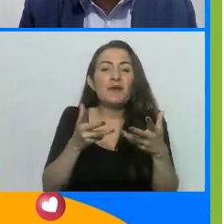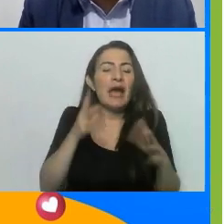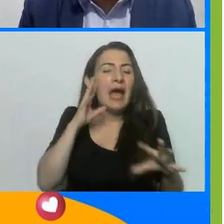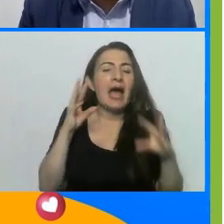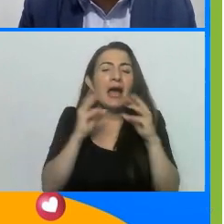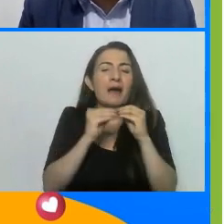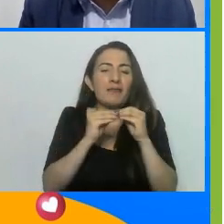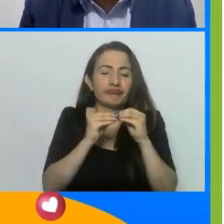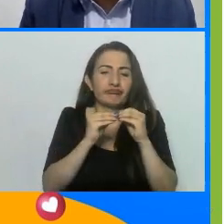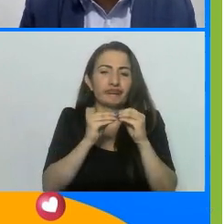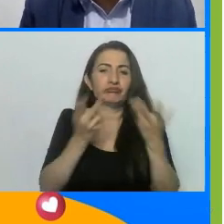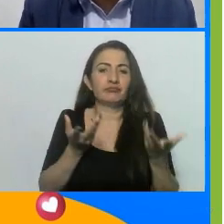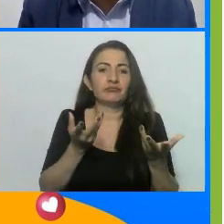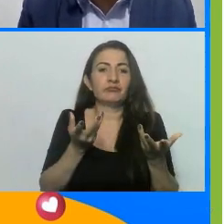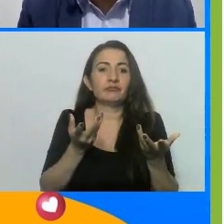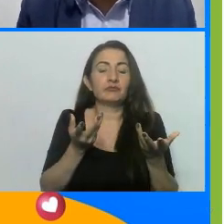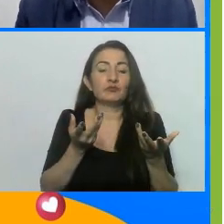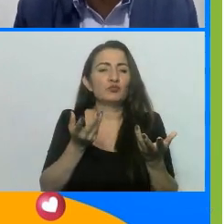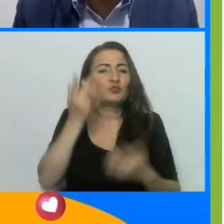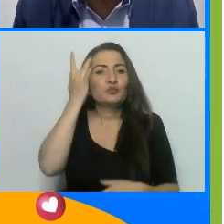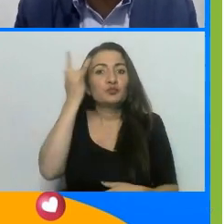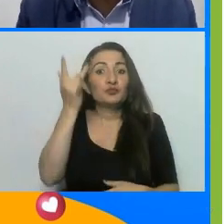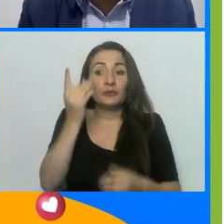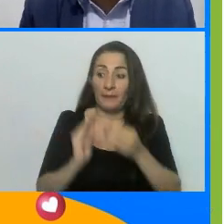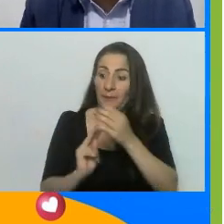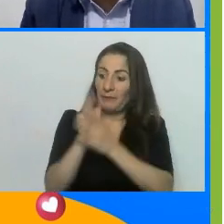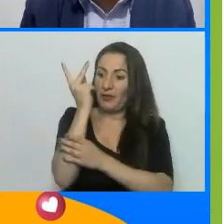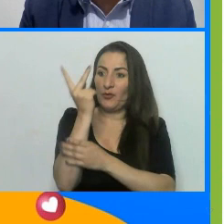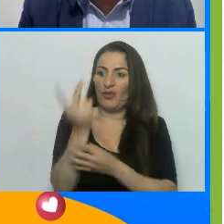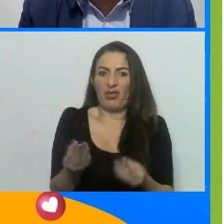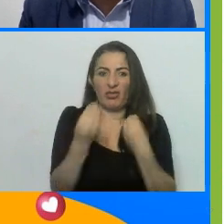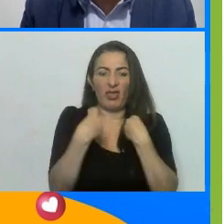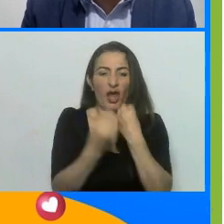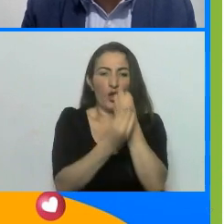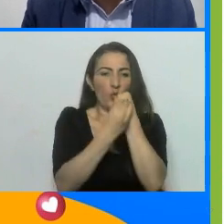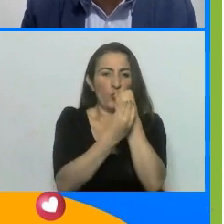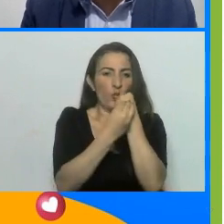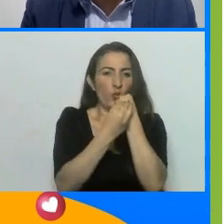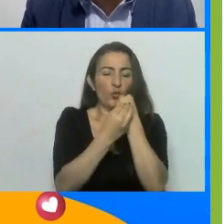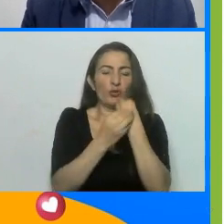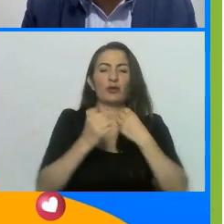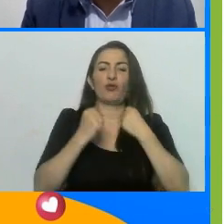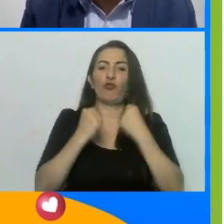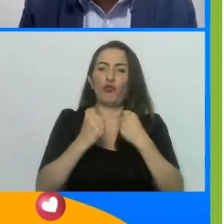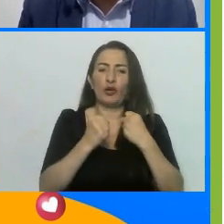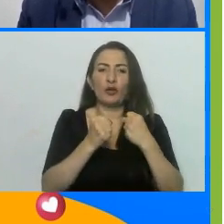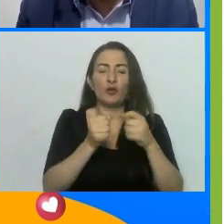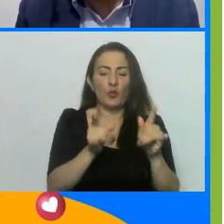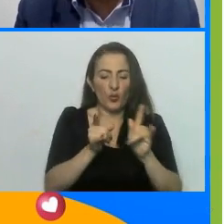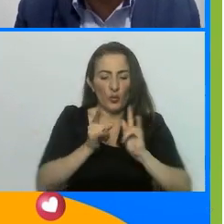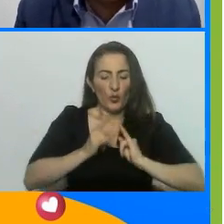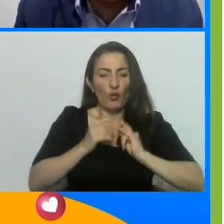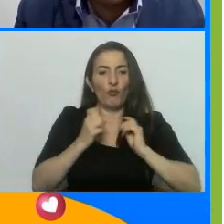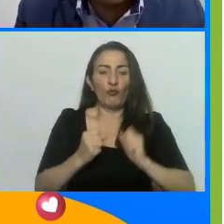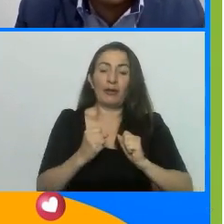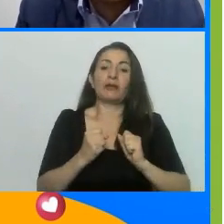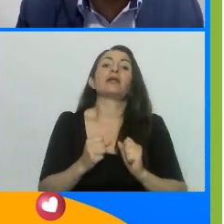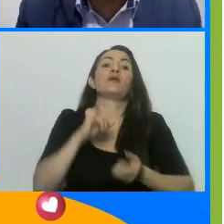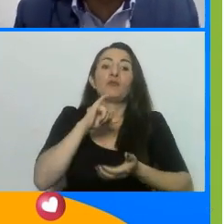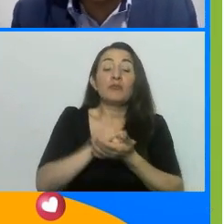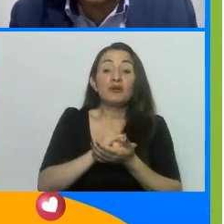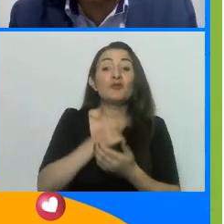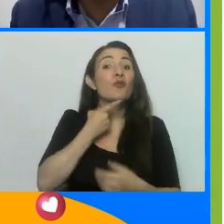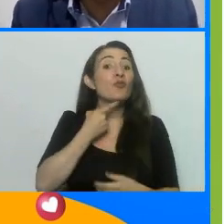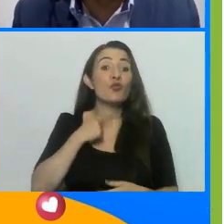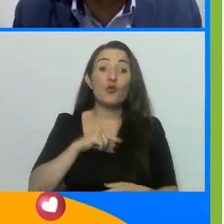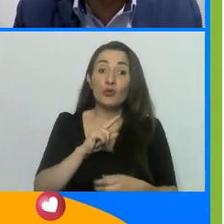base de los nutrientes. A partir de los vegetales se obtienen muchos nutrientes. Por eso, así no nos gusten,